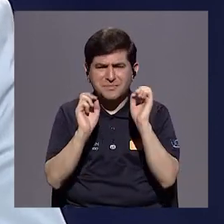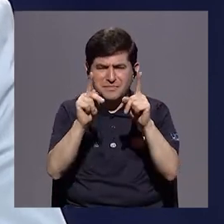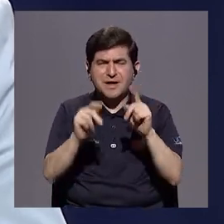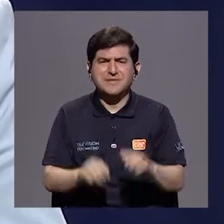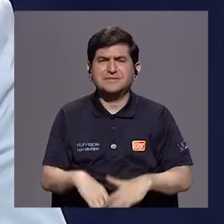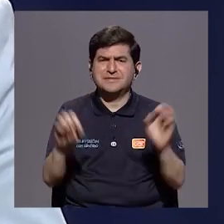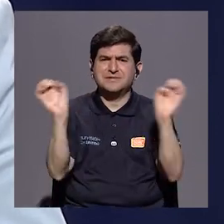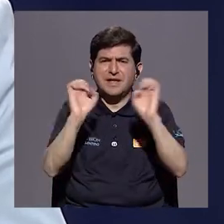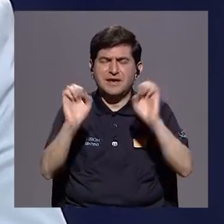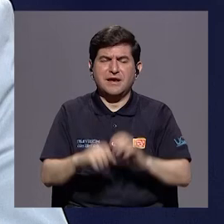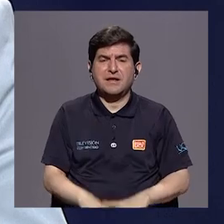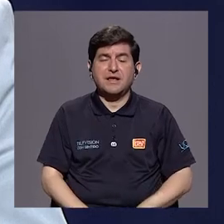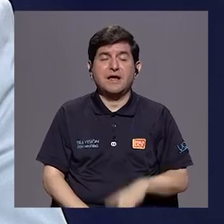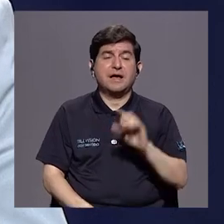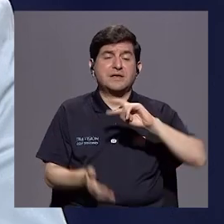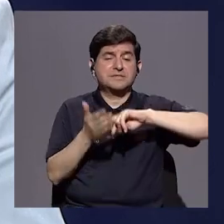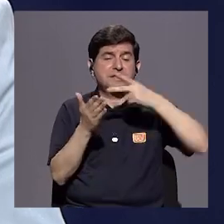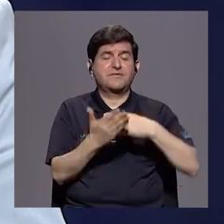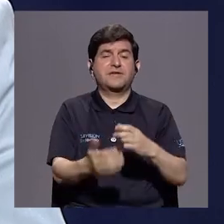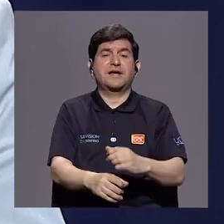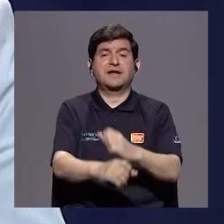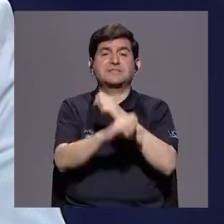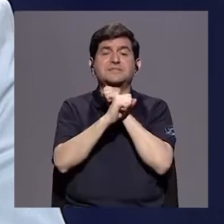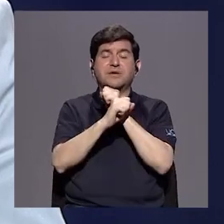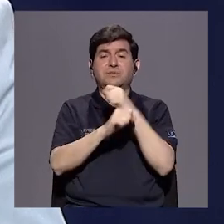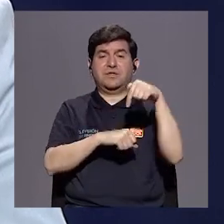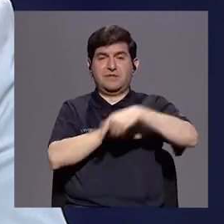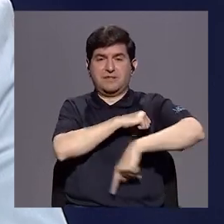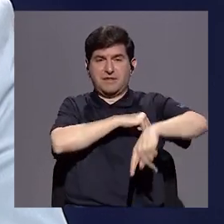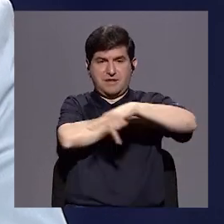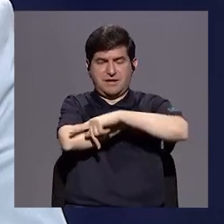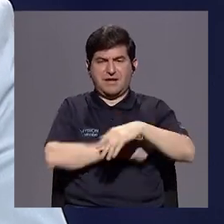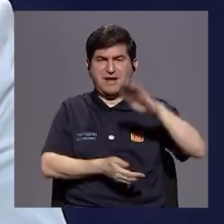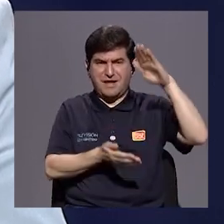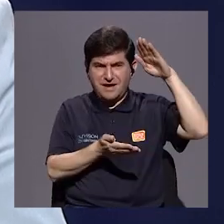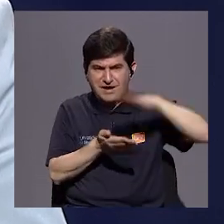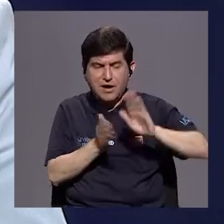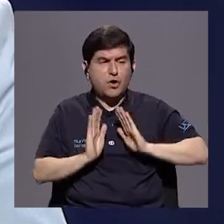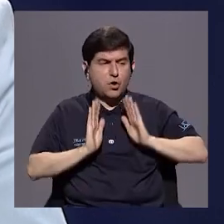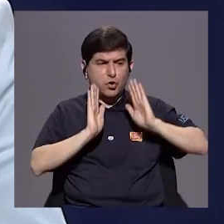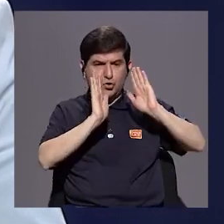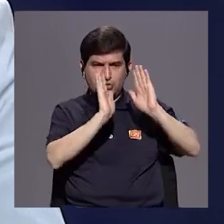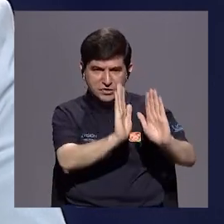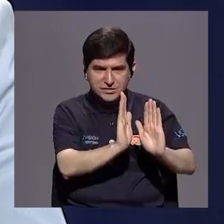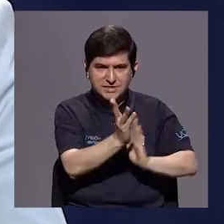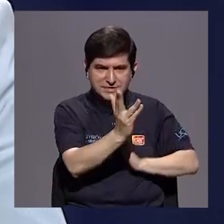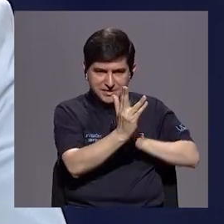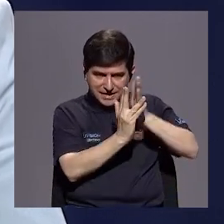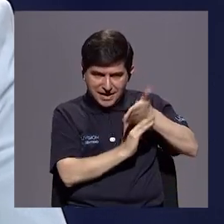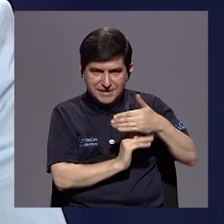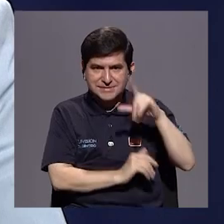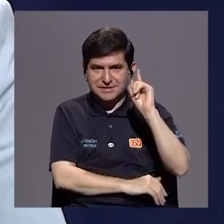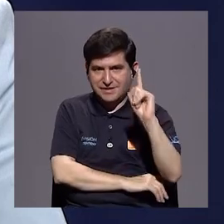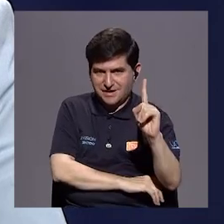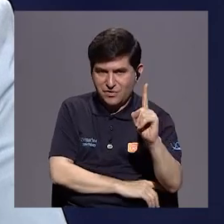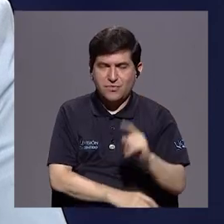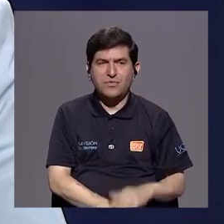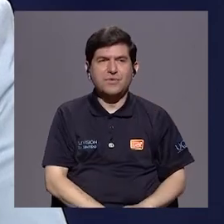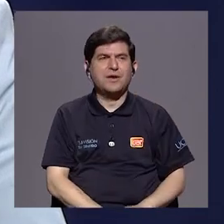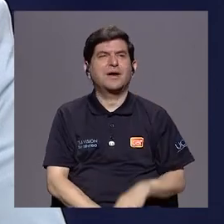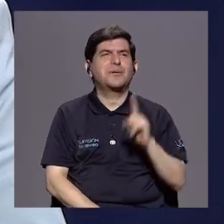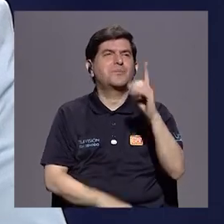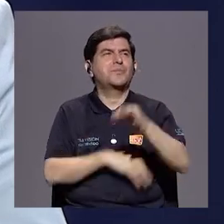opciones de energéticas es un seguro para el país reducir o rechazar acceder a una de ellas